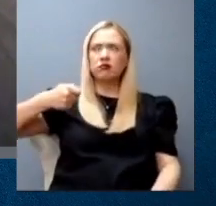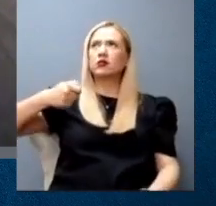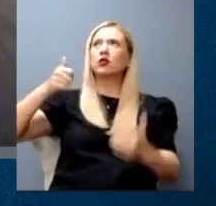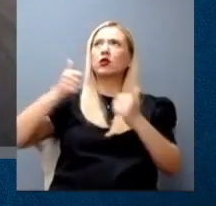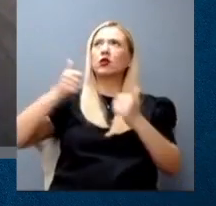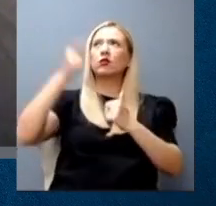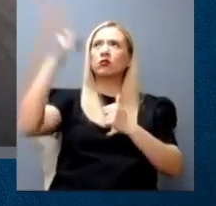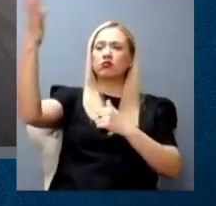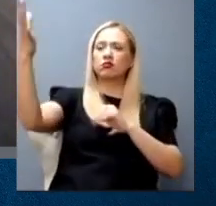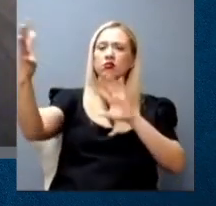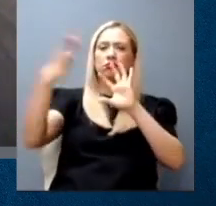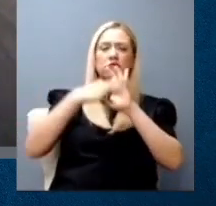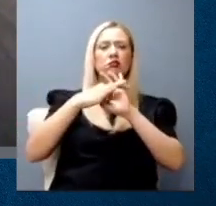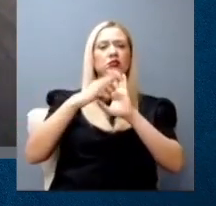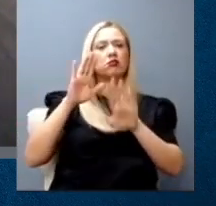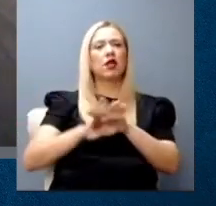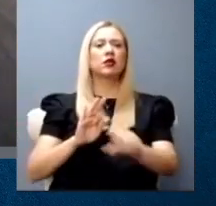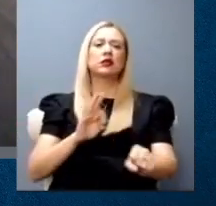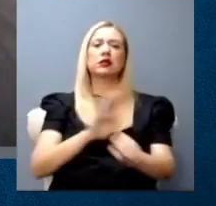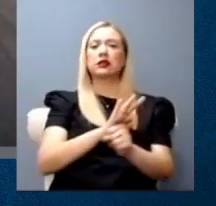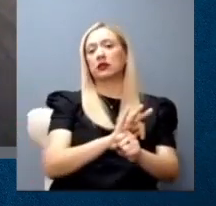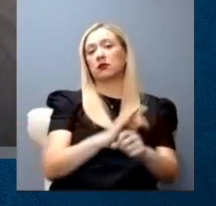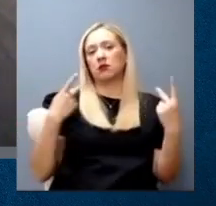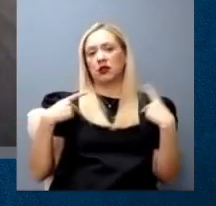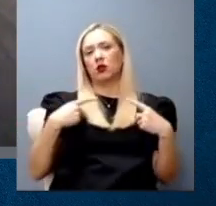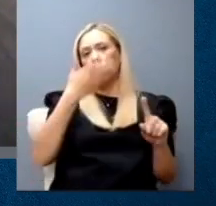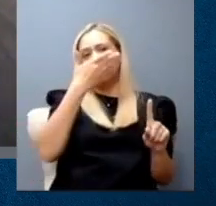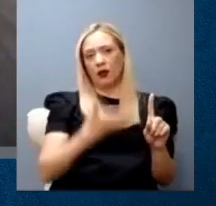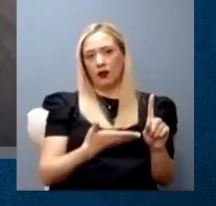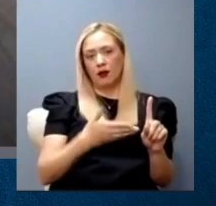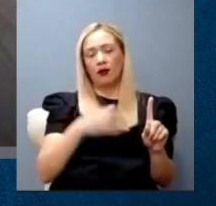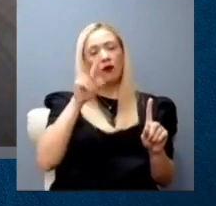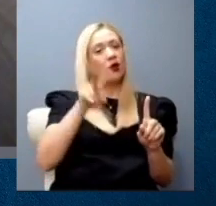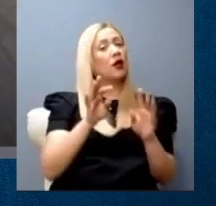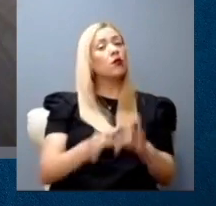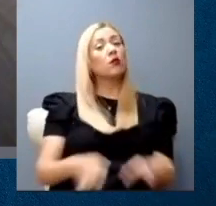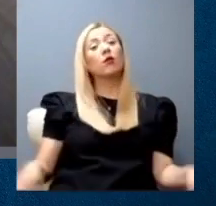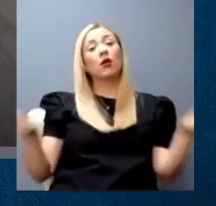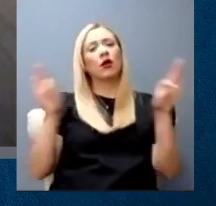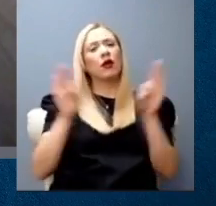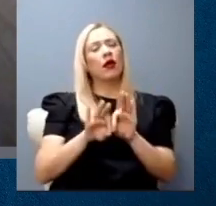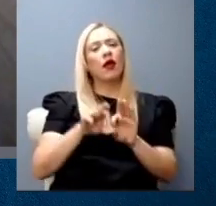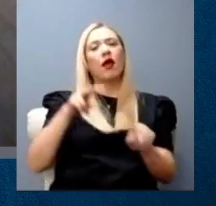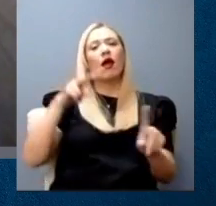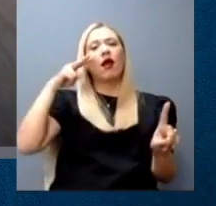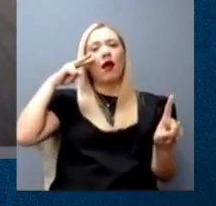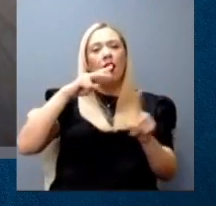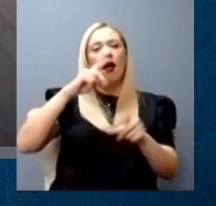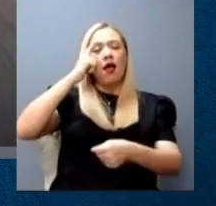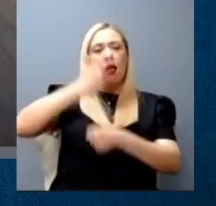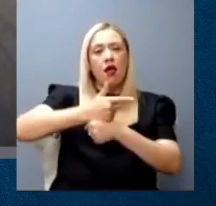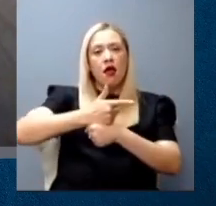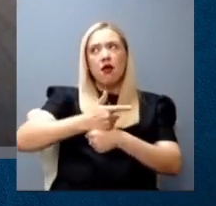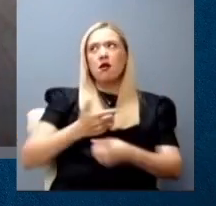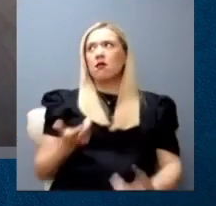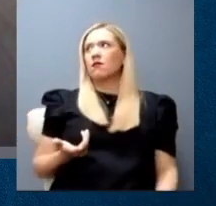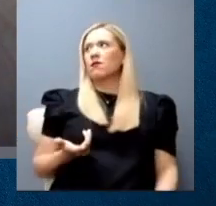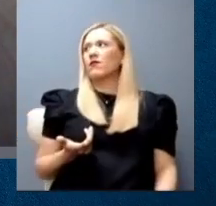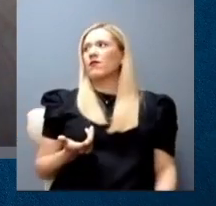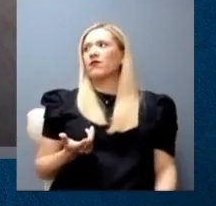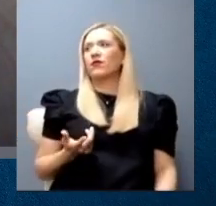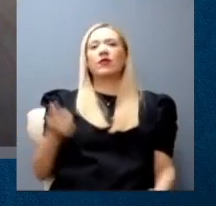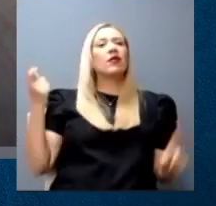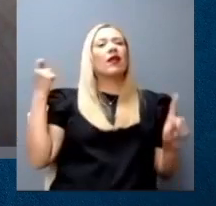mayor protección a la persona. Aquí es importantísimo ver que no se trata